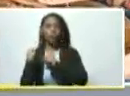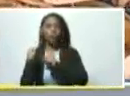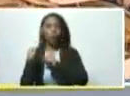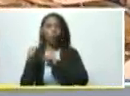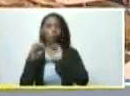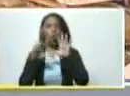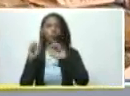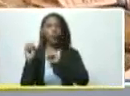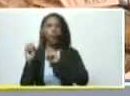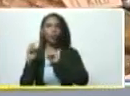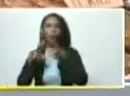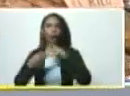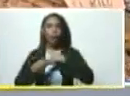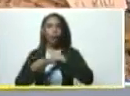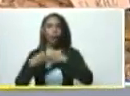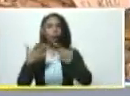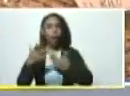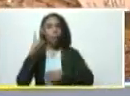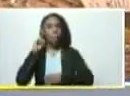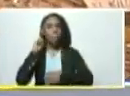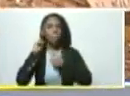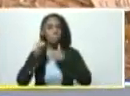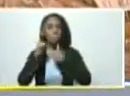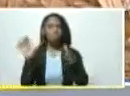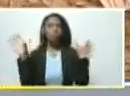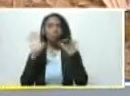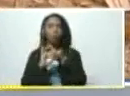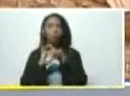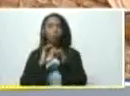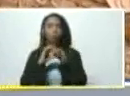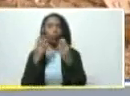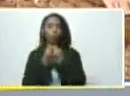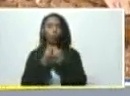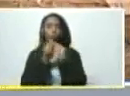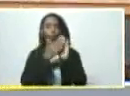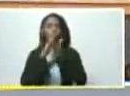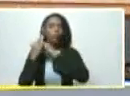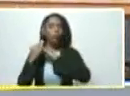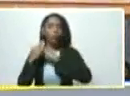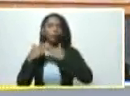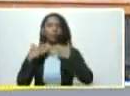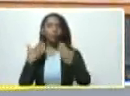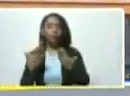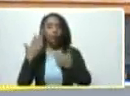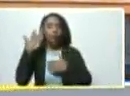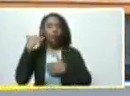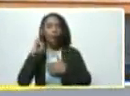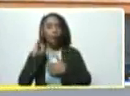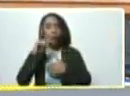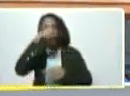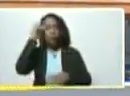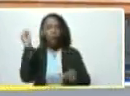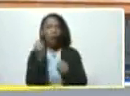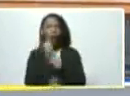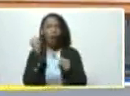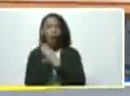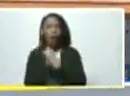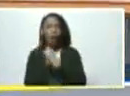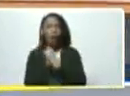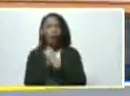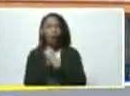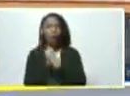2.680 clases que están bien articulados con las comunidades, que están trabajando